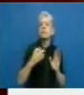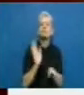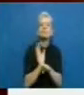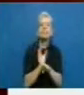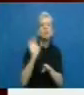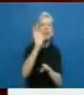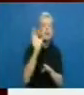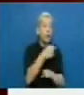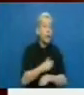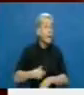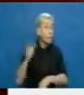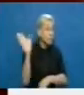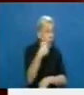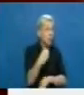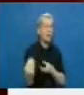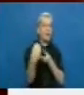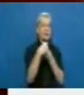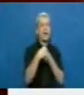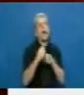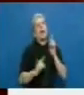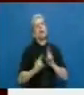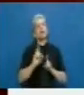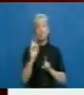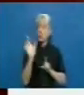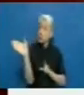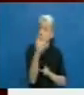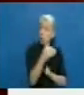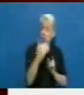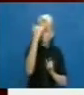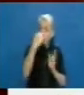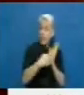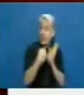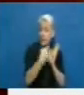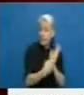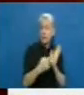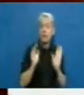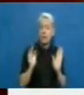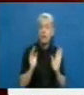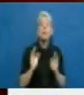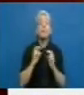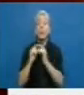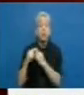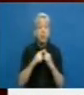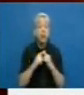no algunos gobernadores, sino todos, porque la Constitución te pide acuerdos amplios. Así que sí, si esta discusión